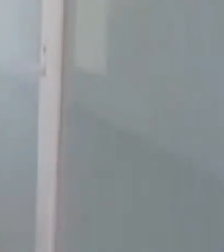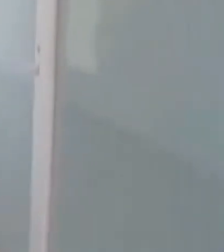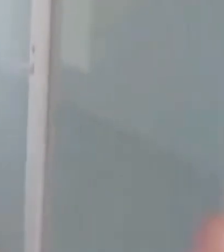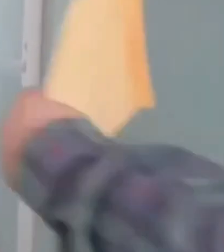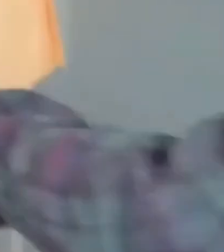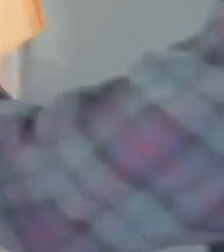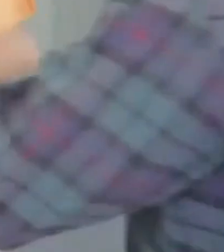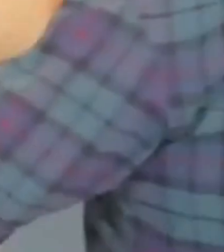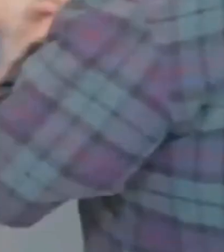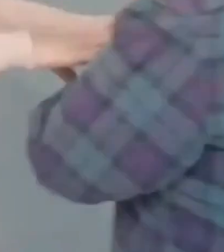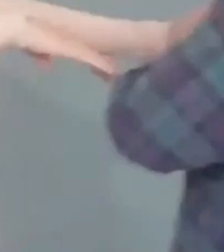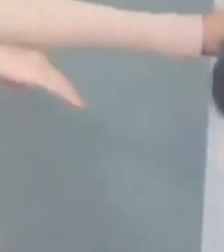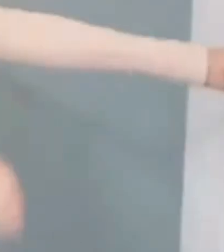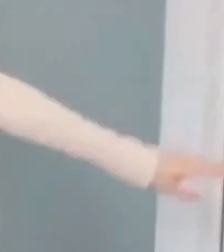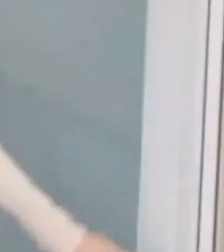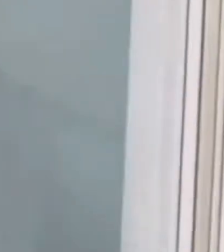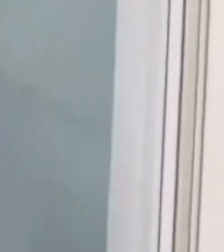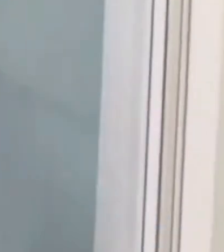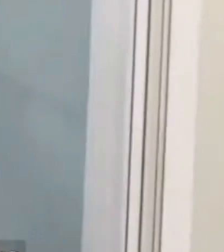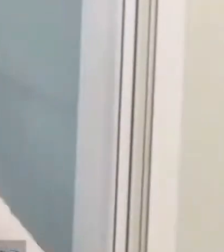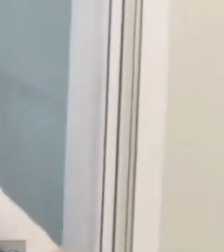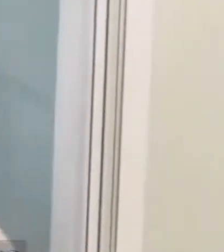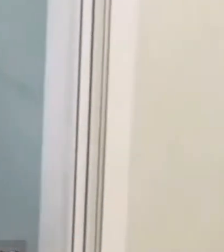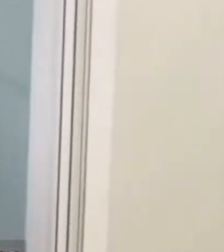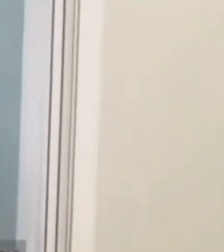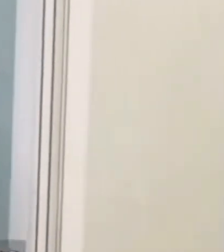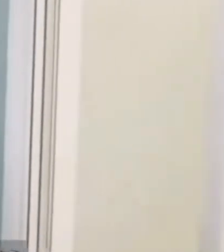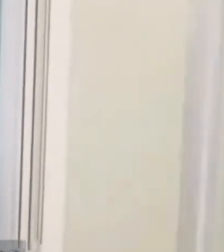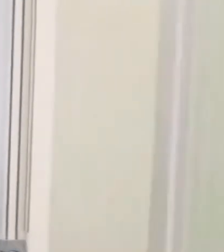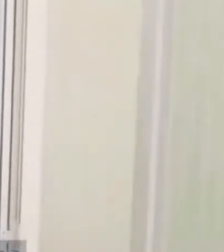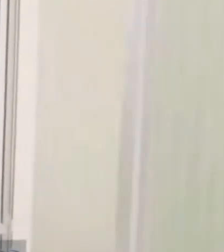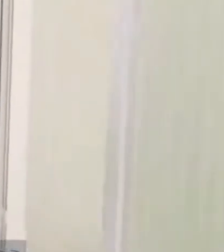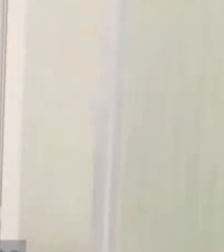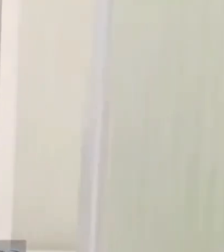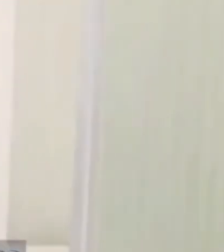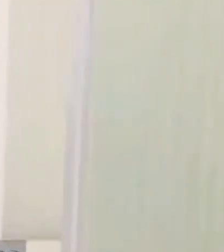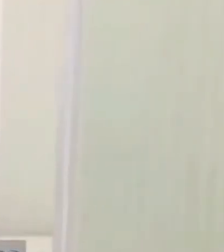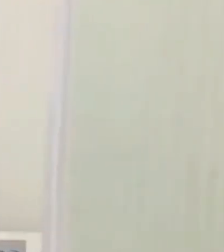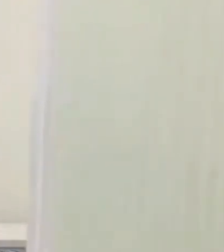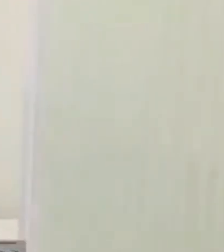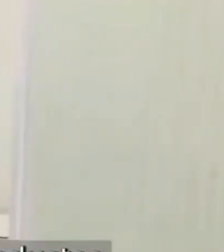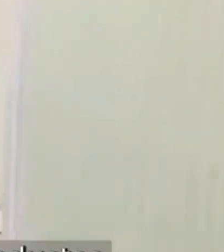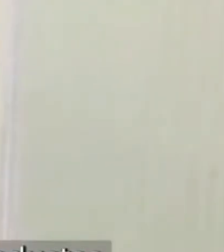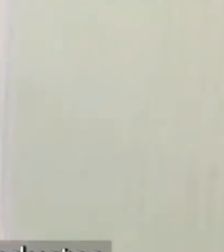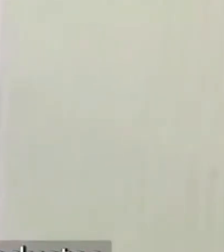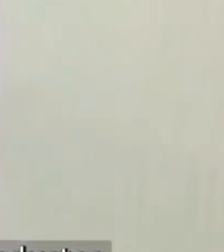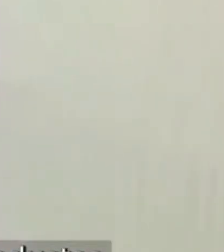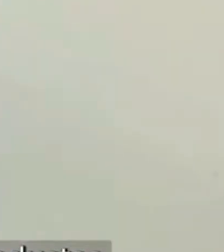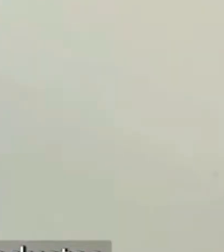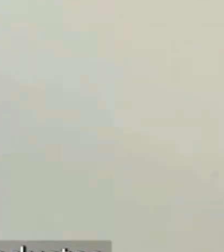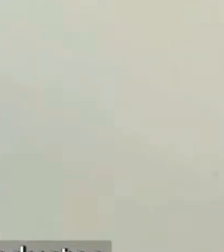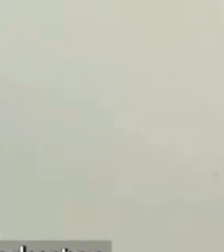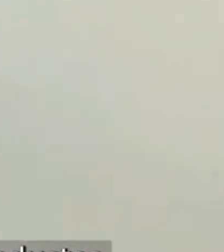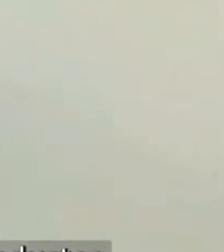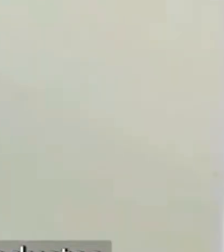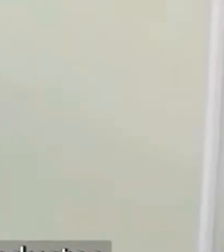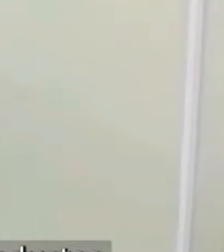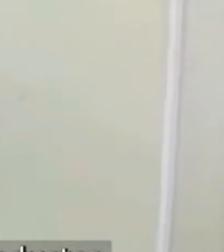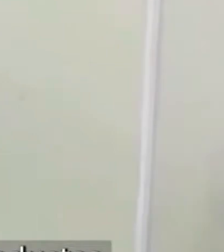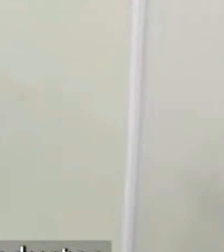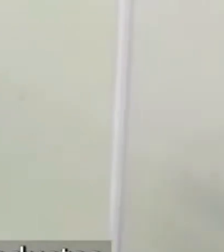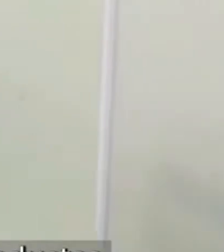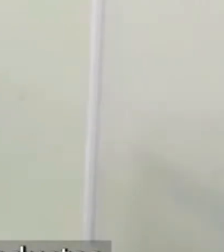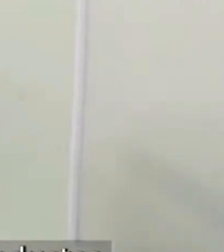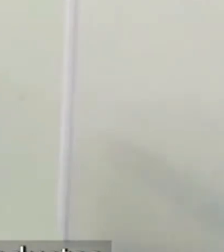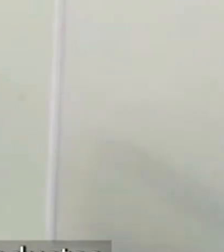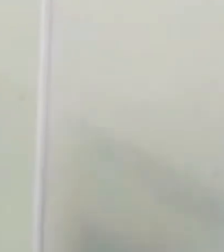equipo técnico fue sujeto a intentos de soborno. También se instaló un equipo científico para evaluar y sustentar el